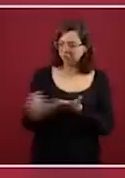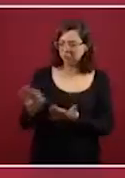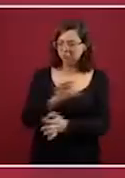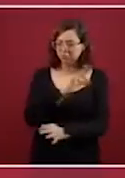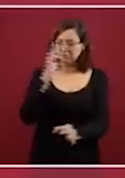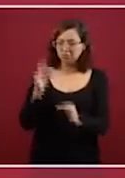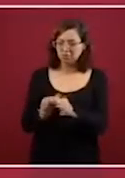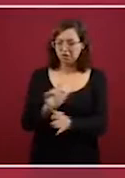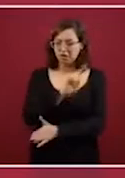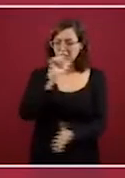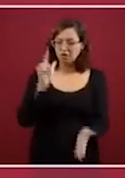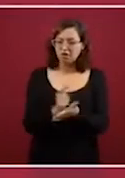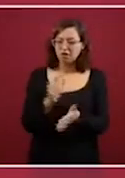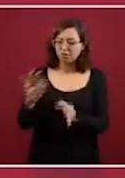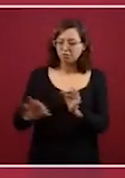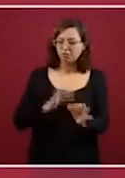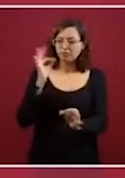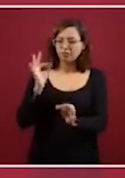ley,